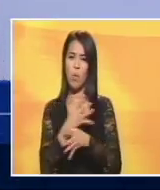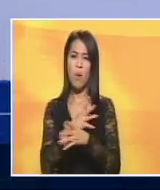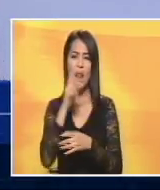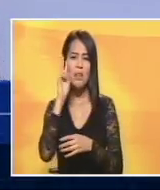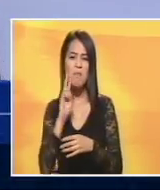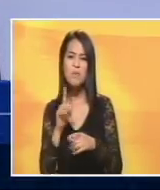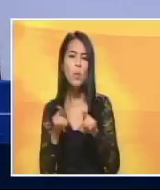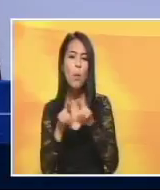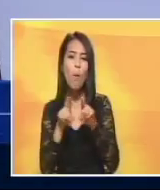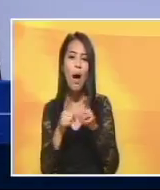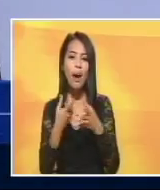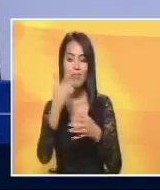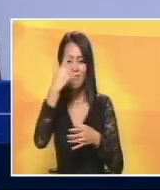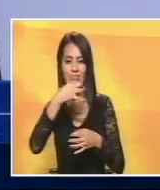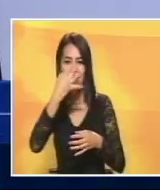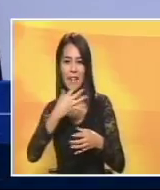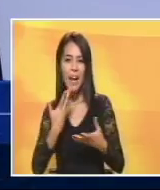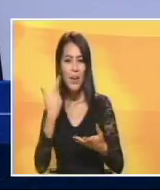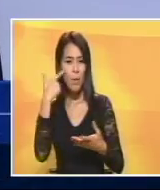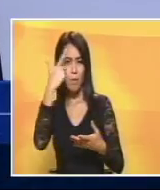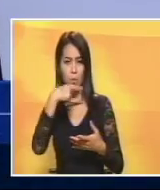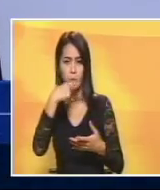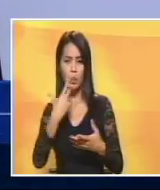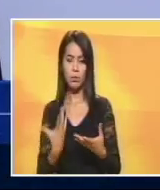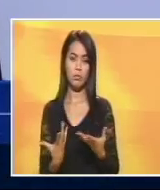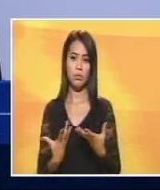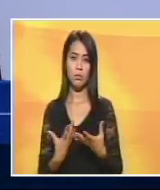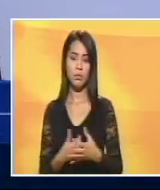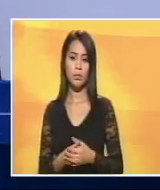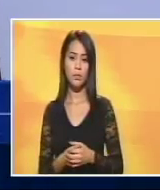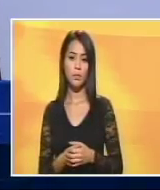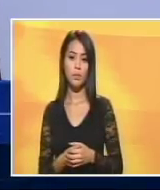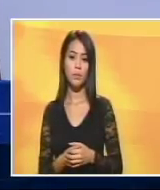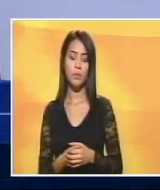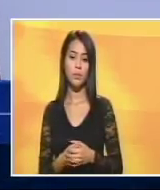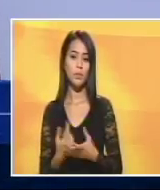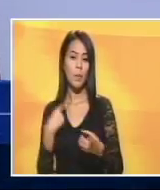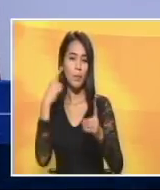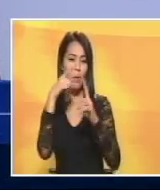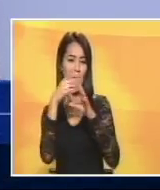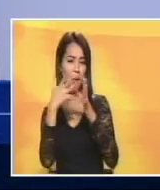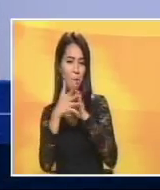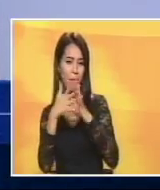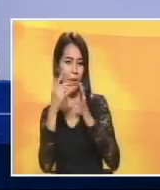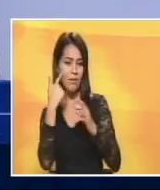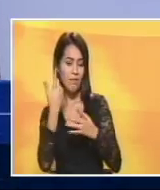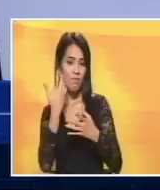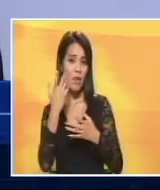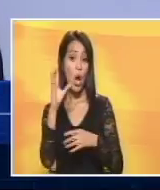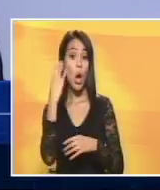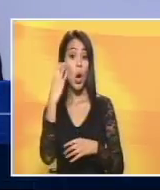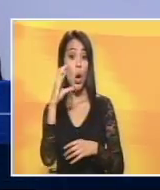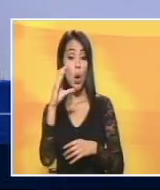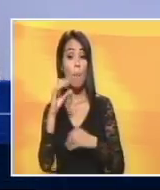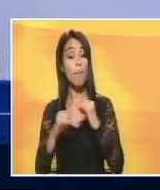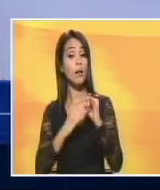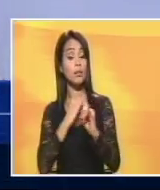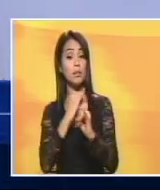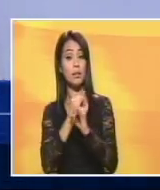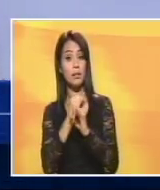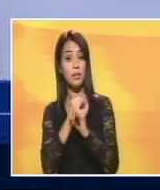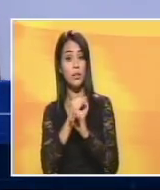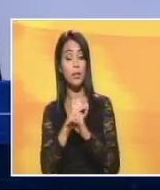limpio. Y por eso, desde el punto de vista colombiano y creo que de la comunidad internacional, que